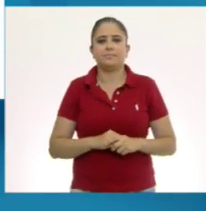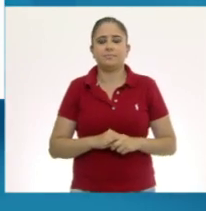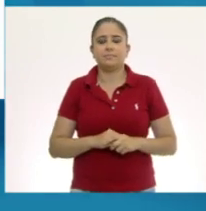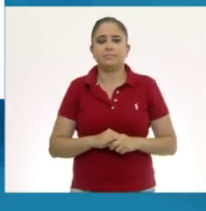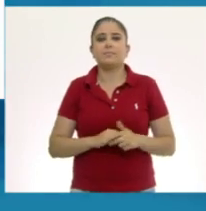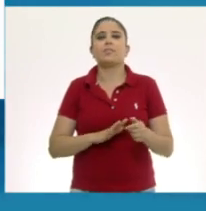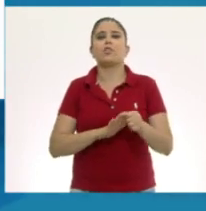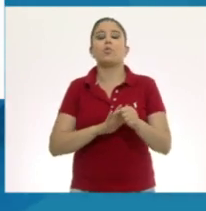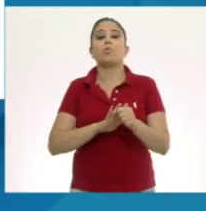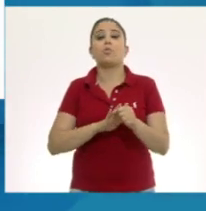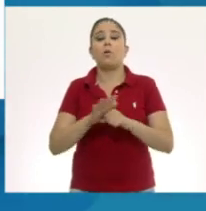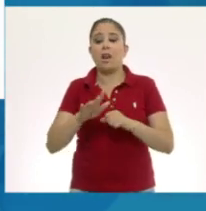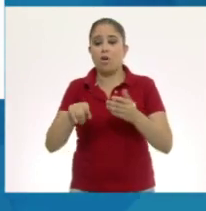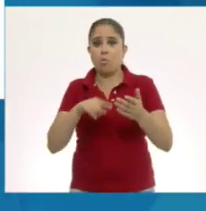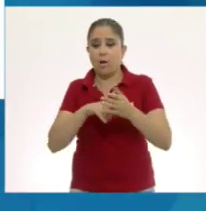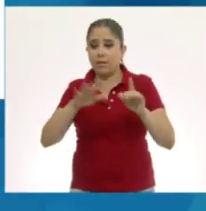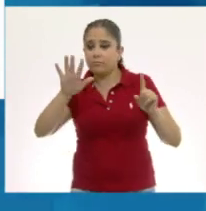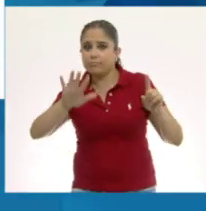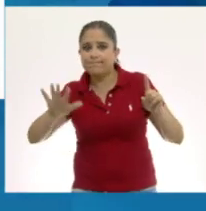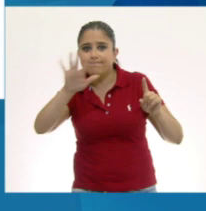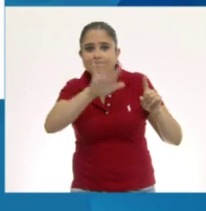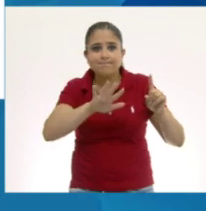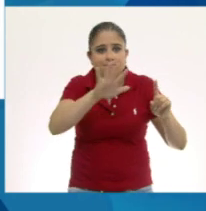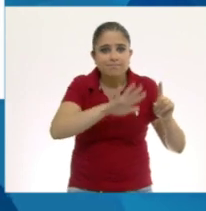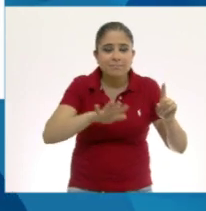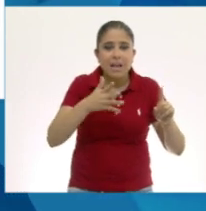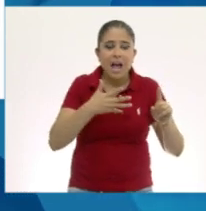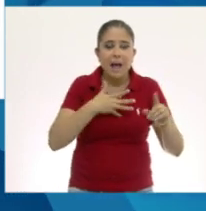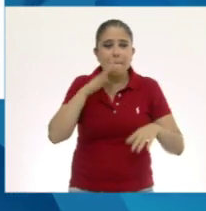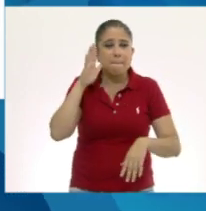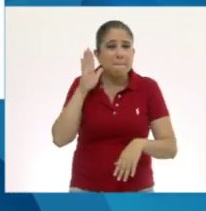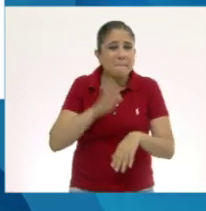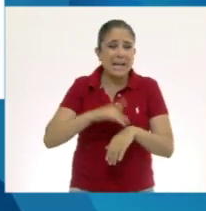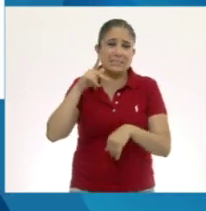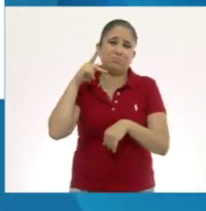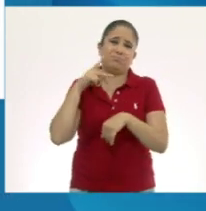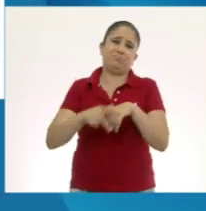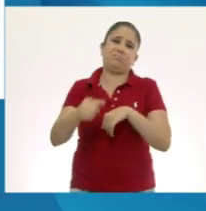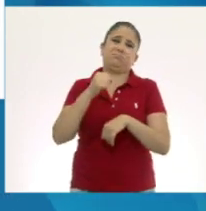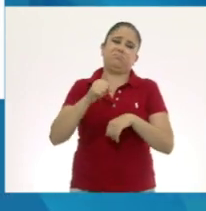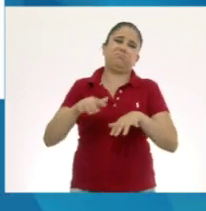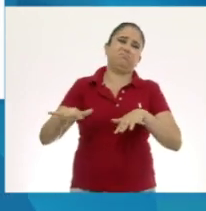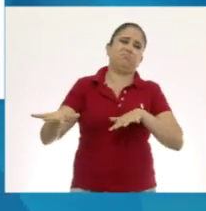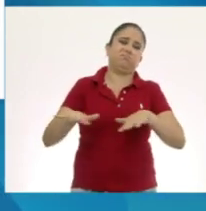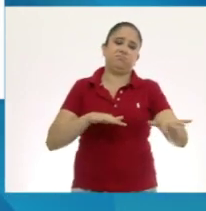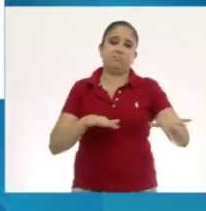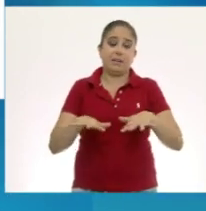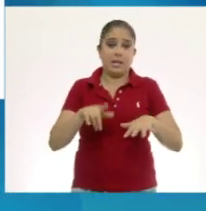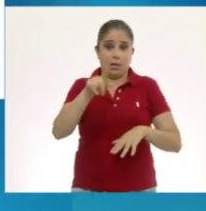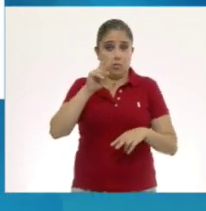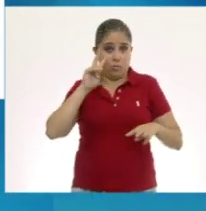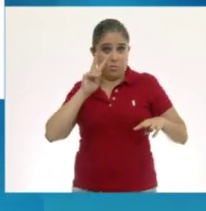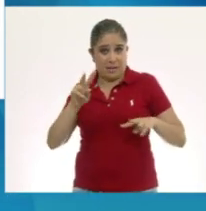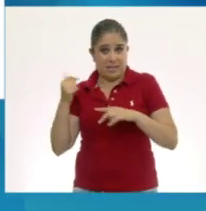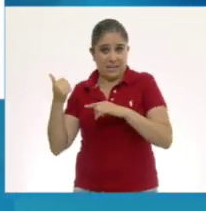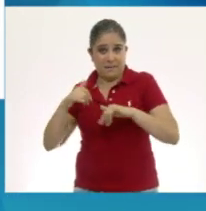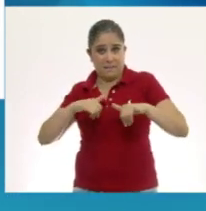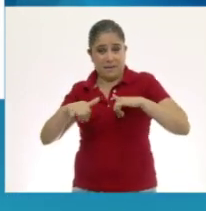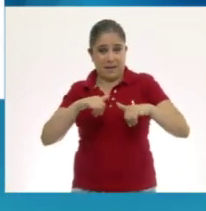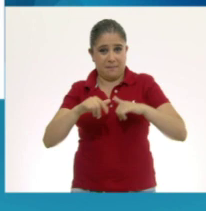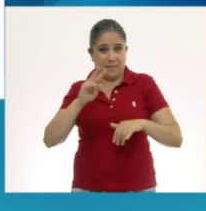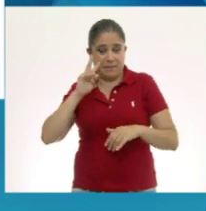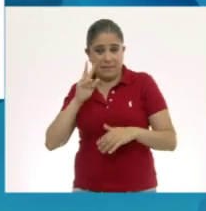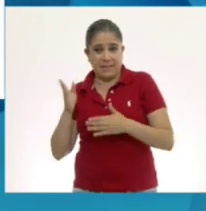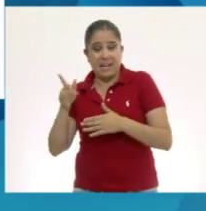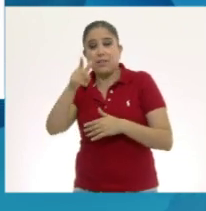cuáles son las zonas que tienen mayor riesgo de sismo. Y si lo vemos ahí, le pido también a